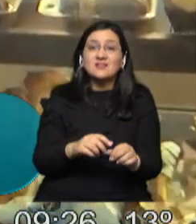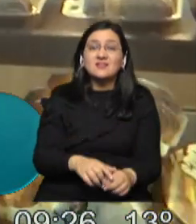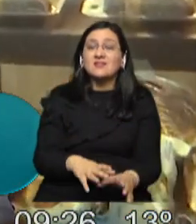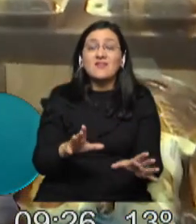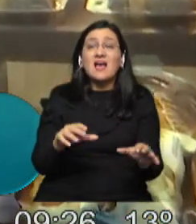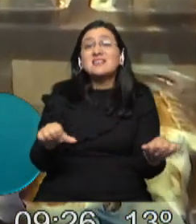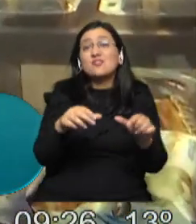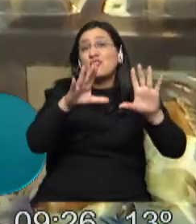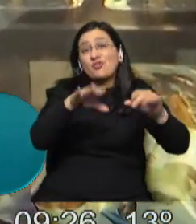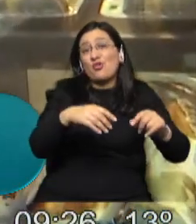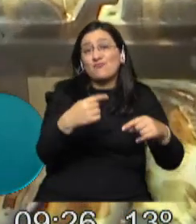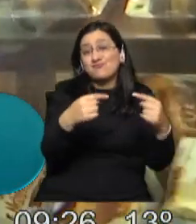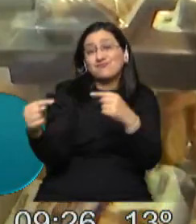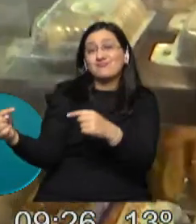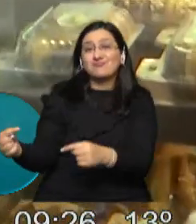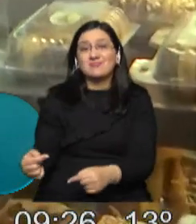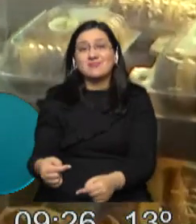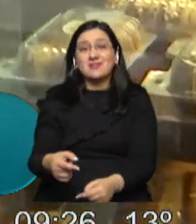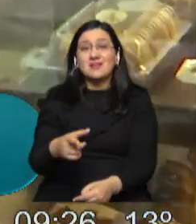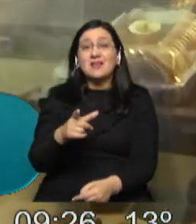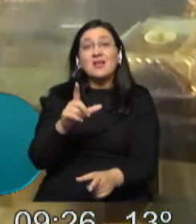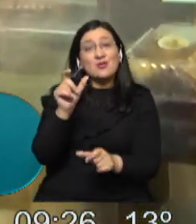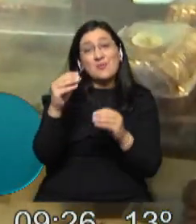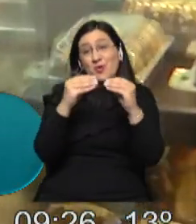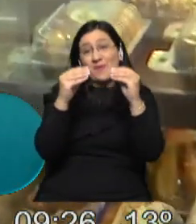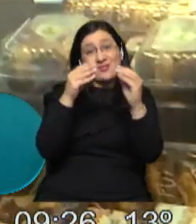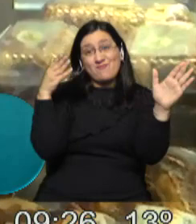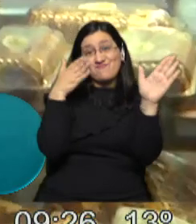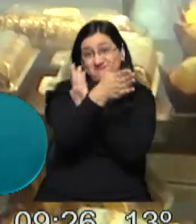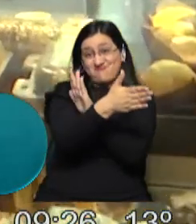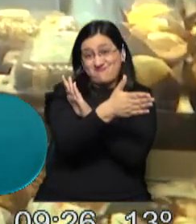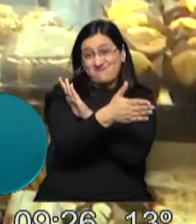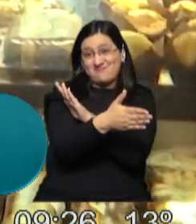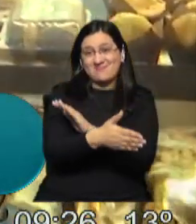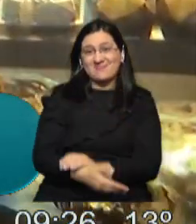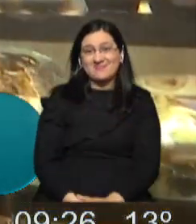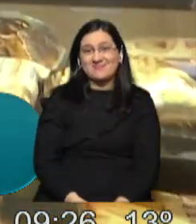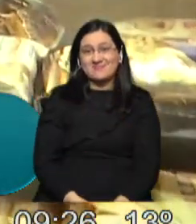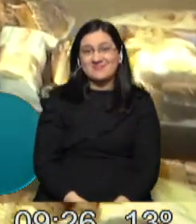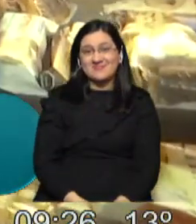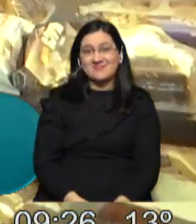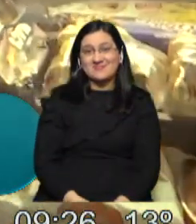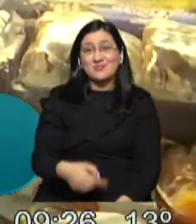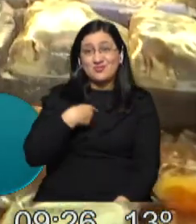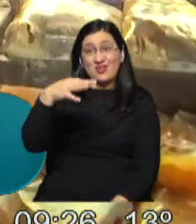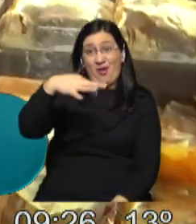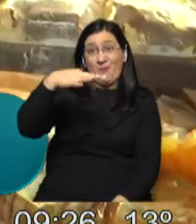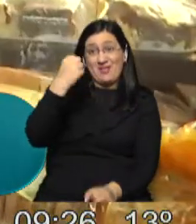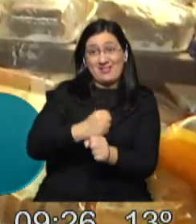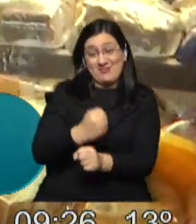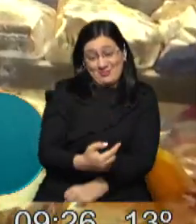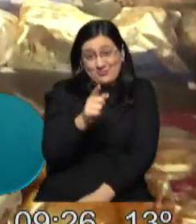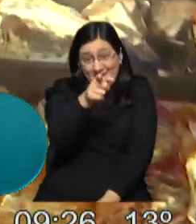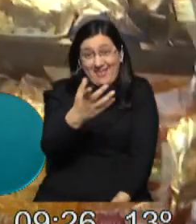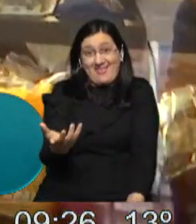todo. Claro, la sorprendimos. Se me fueron todos. Se me fueron. Bueno, la dejaron sola. Los pisteros me dejaron a mí. La única que labura acá es usted,